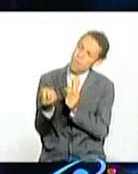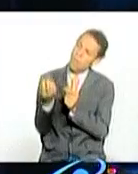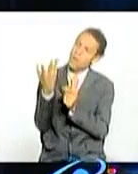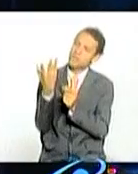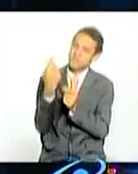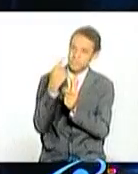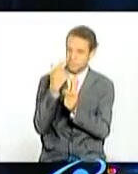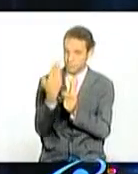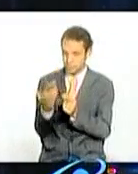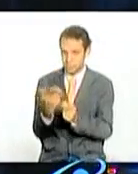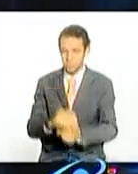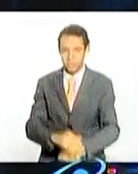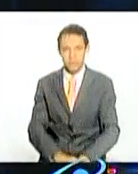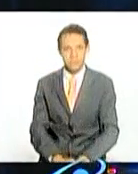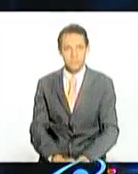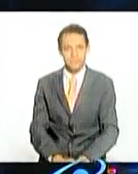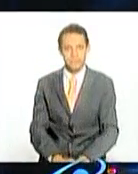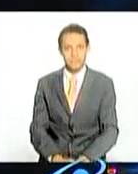lóbulo